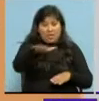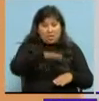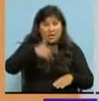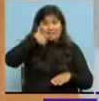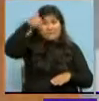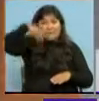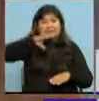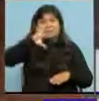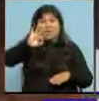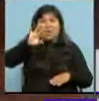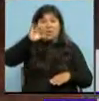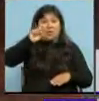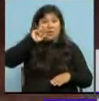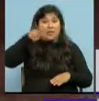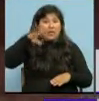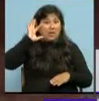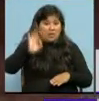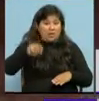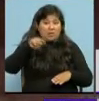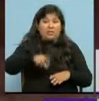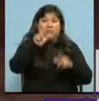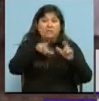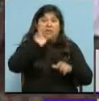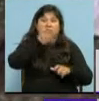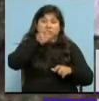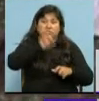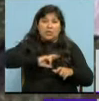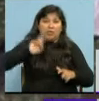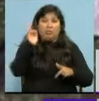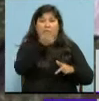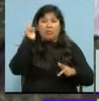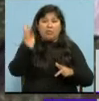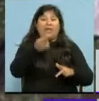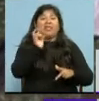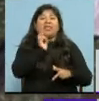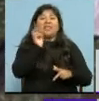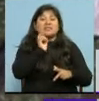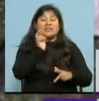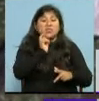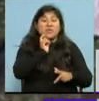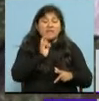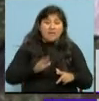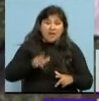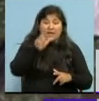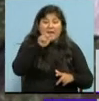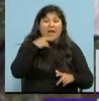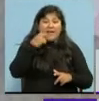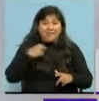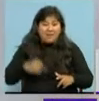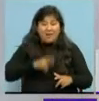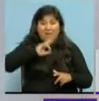que fueron producidos por envenenamiento por cargos fueran si eso fue en rinconada en rinconada exactamente